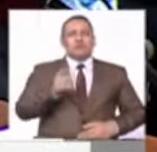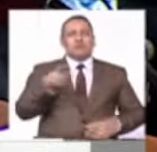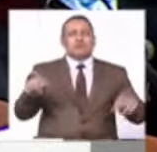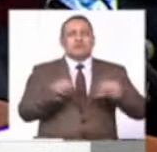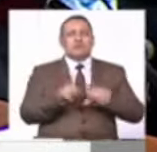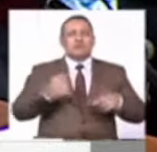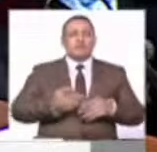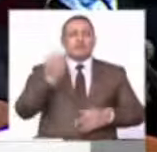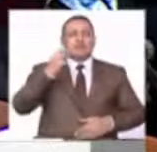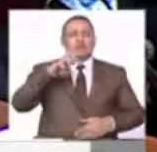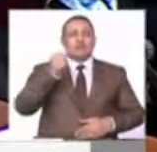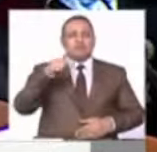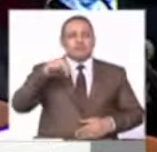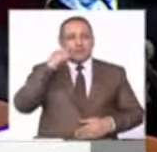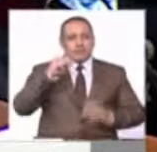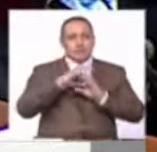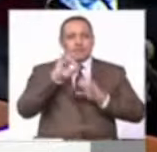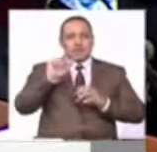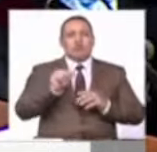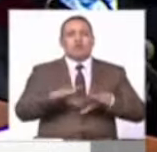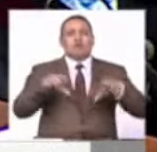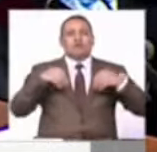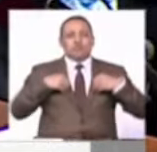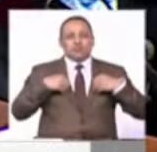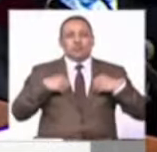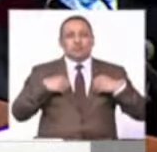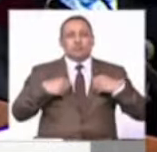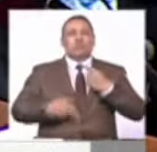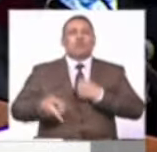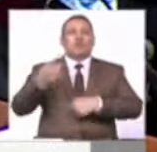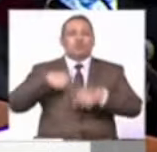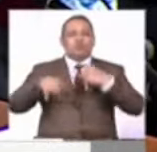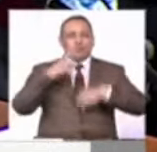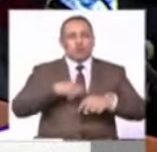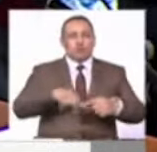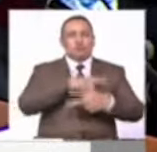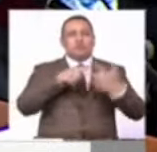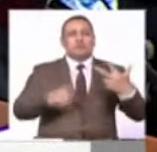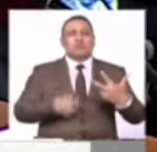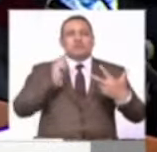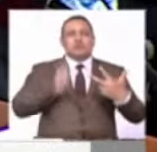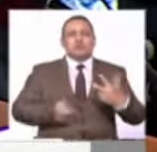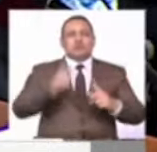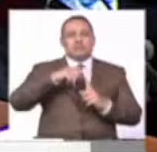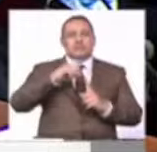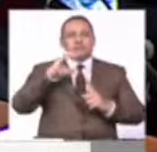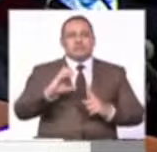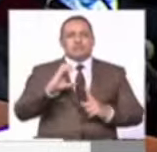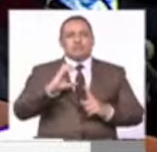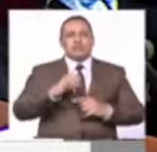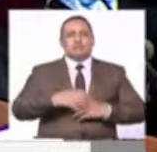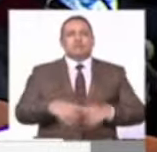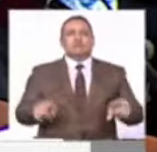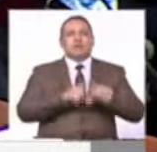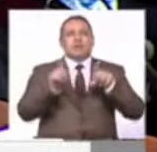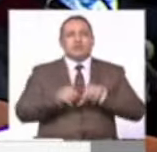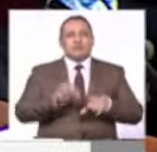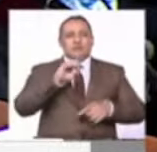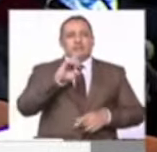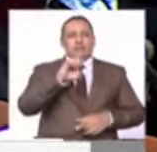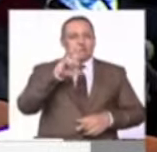Paniagua asumió el poder restituyó a los tres magistrados del tribunal constitucional del